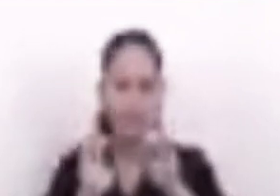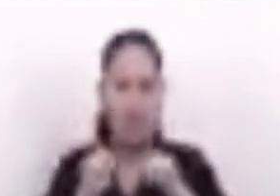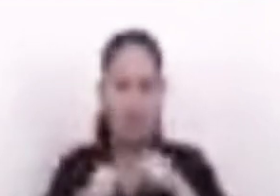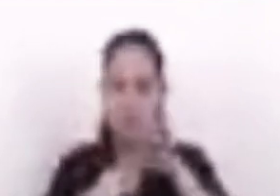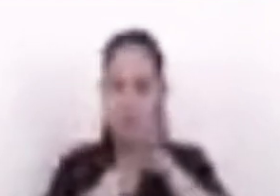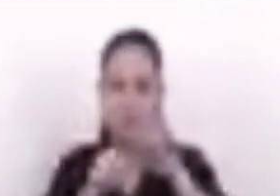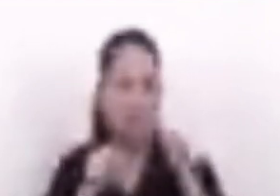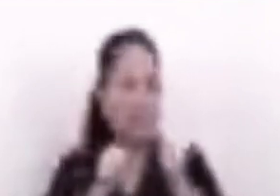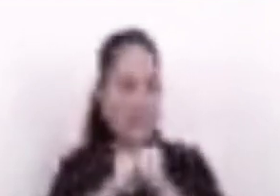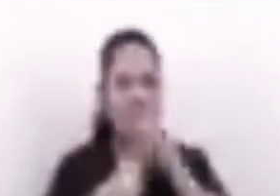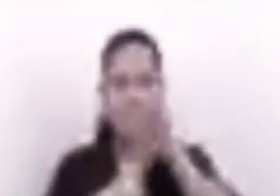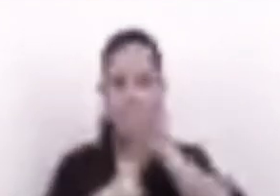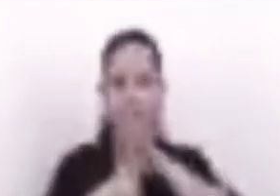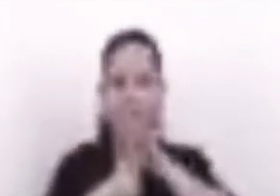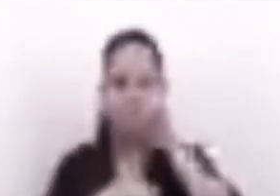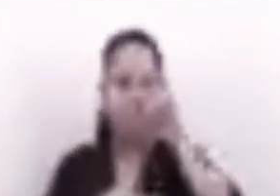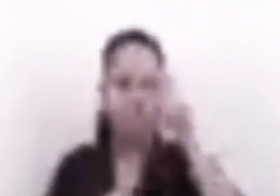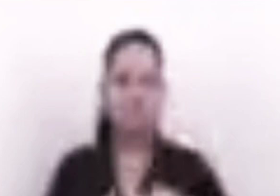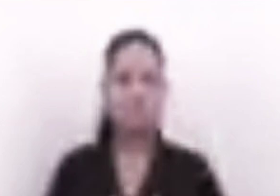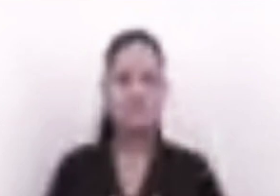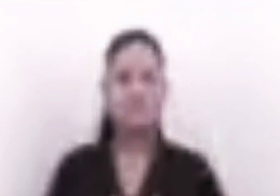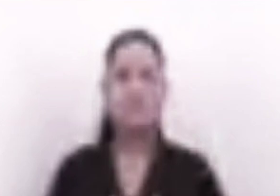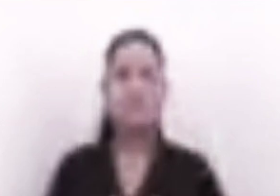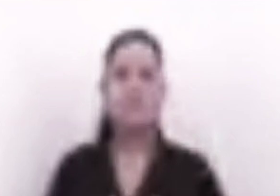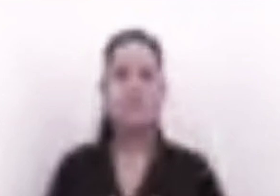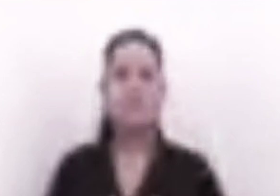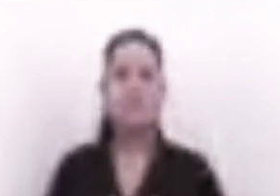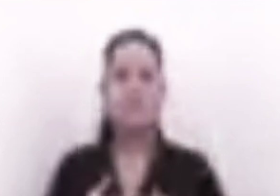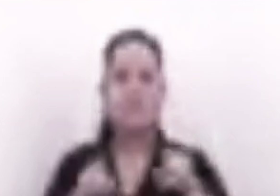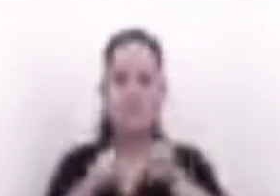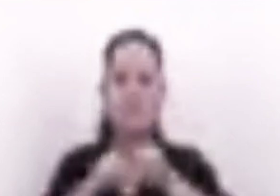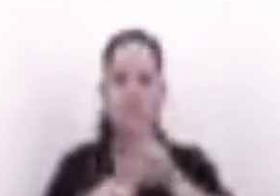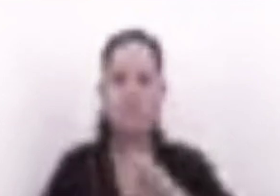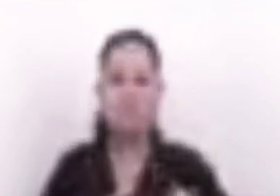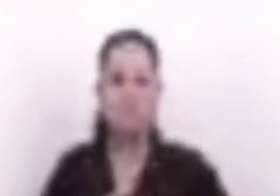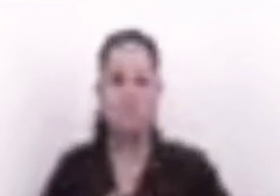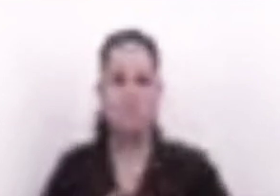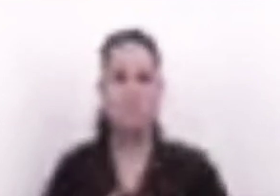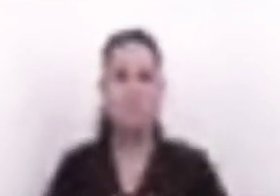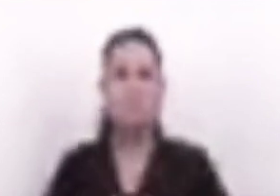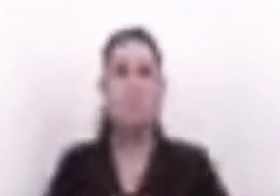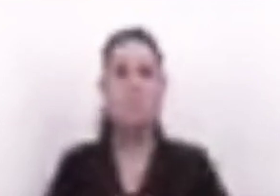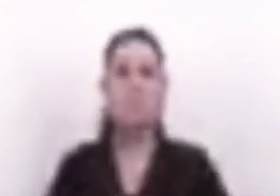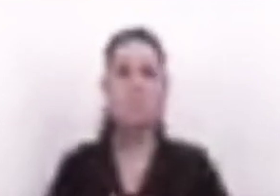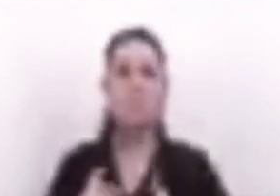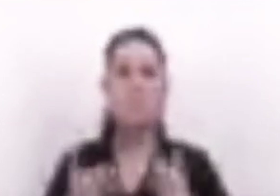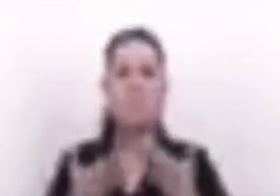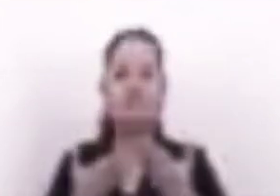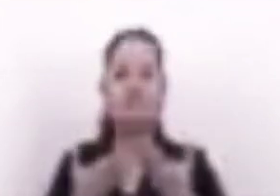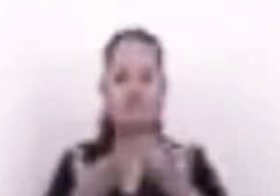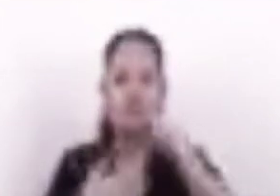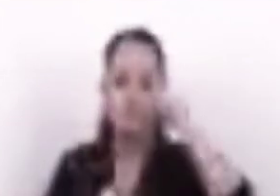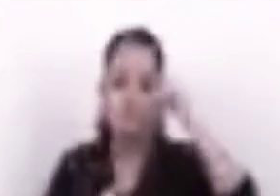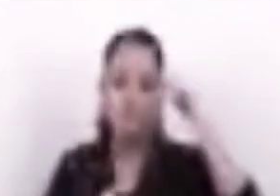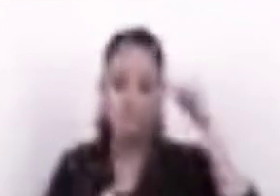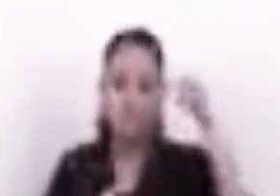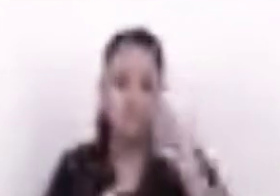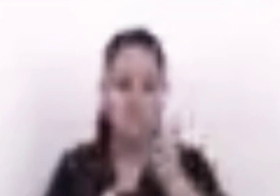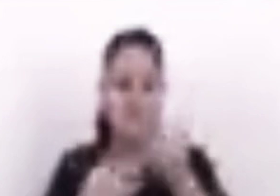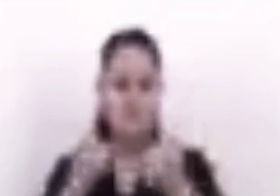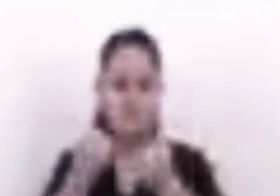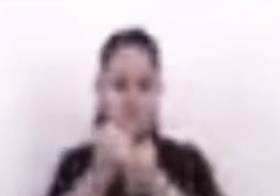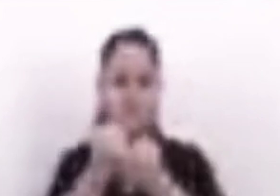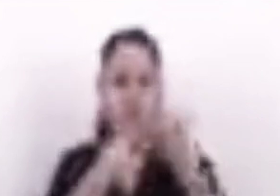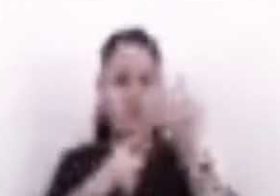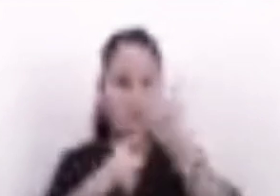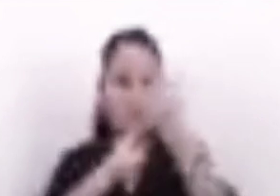puedo acompañar con mi voto esta iniciativa. Hermanos de la diáspora, ¿de qué sirve que el político al que usted apoya